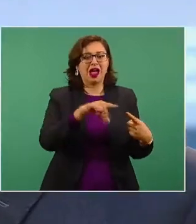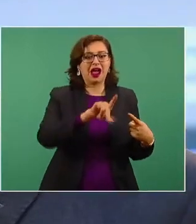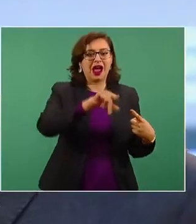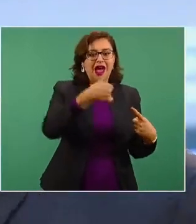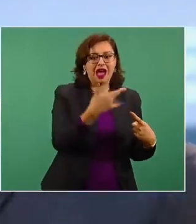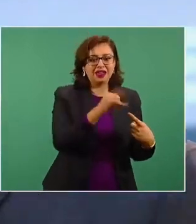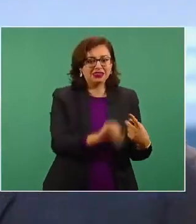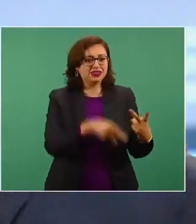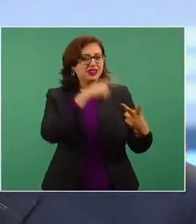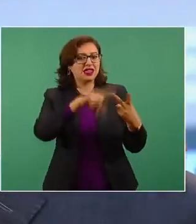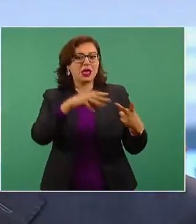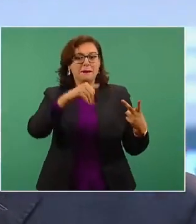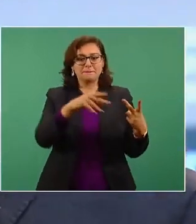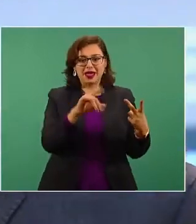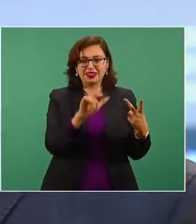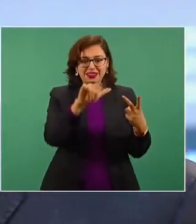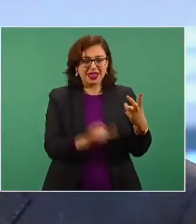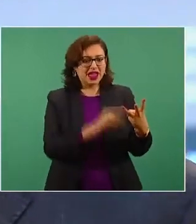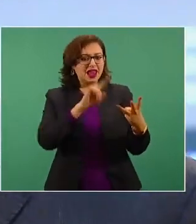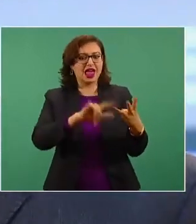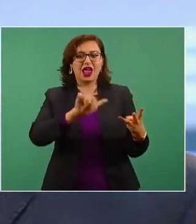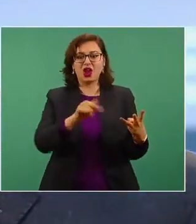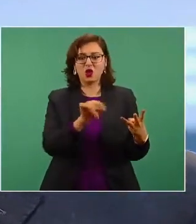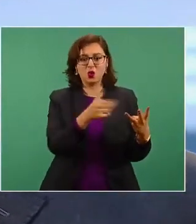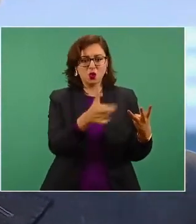King y muchos movimientos.